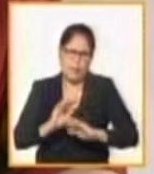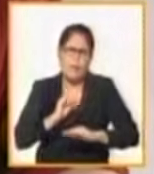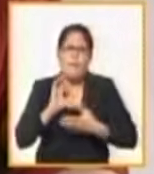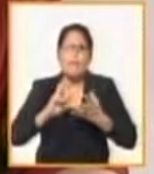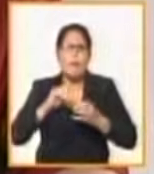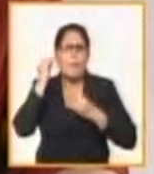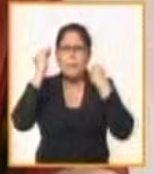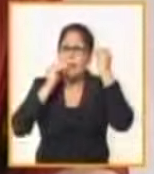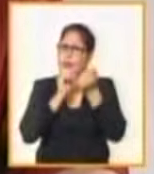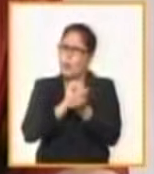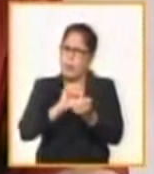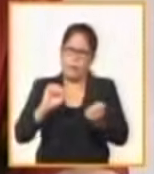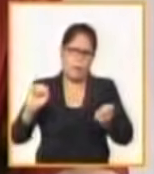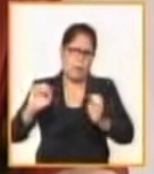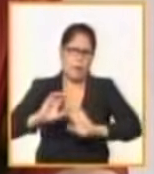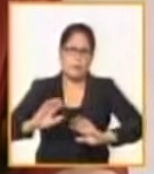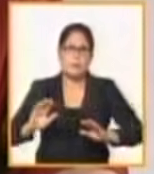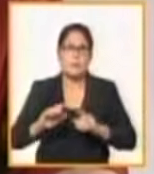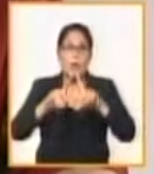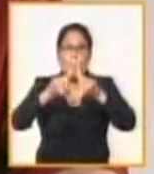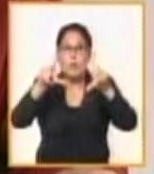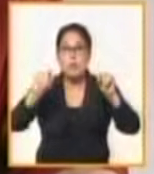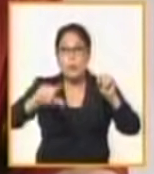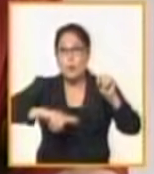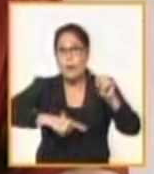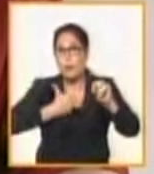Y el concepto de cultura